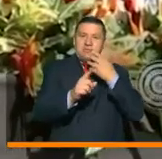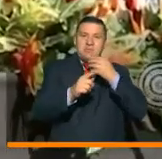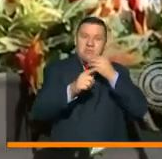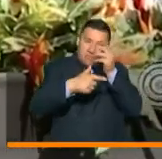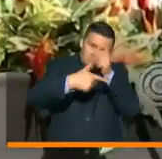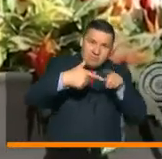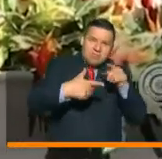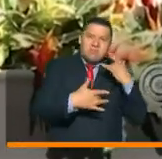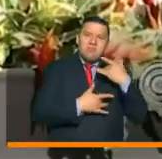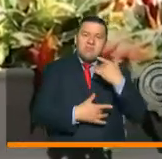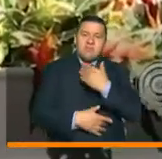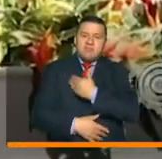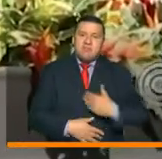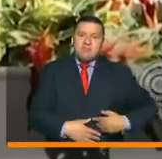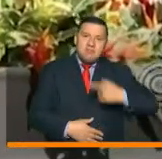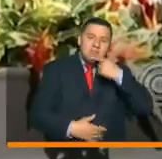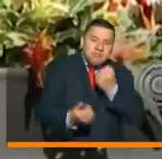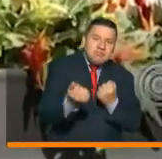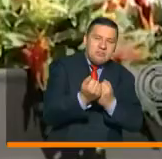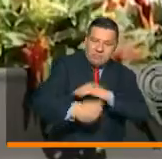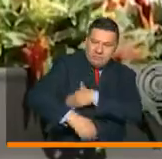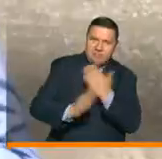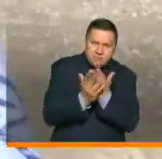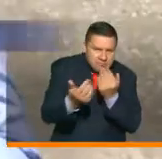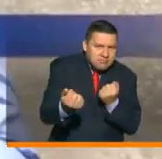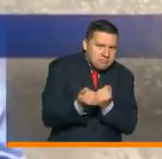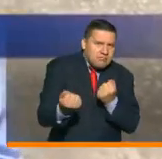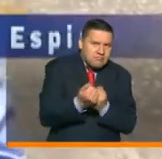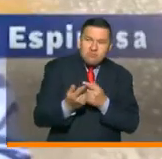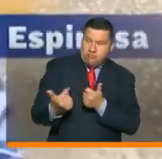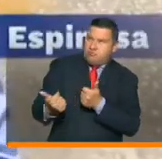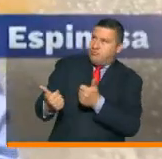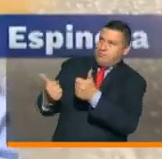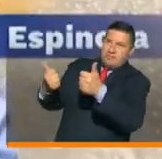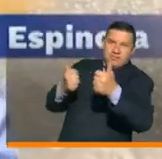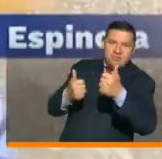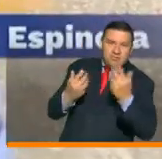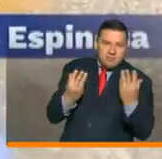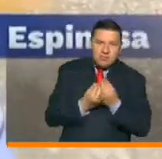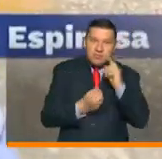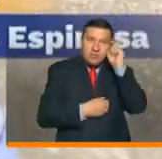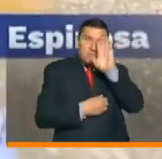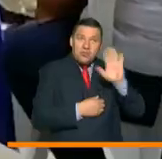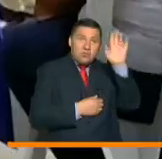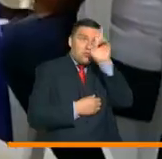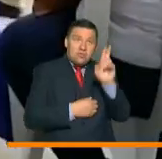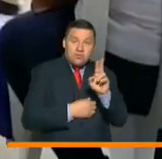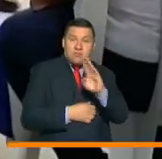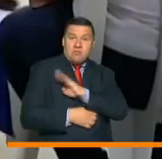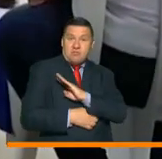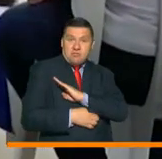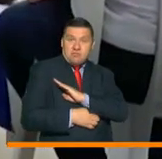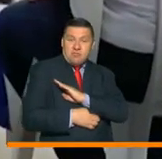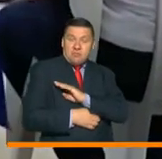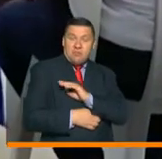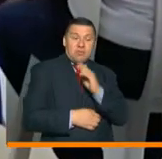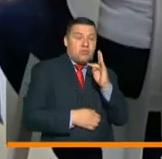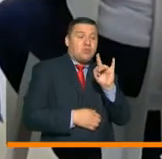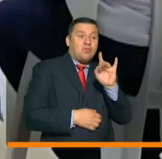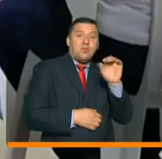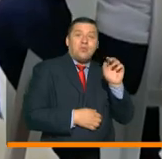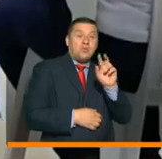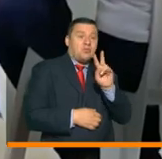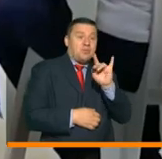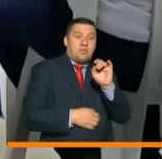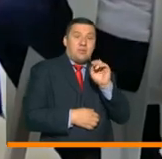generosidad del señor presidente Iván Duque, al Ministerio de Educación y a la labor que hemos hecho conjuntamente la Gobernación de Sucre con la Alcaldía de Toluviejo, será una realidad.